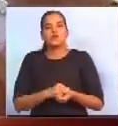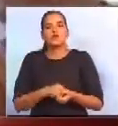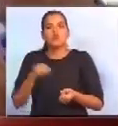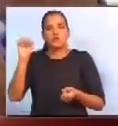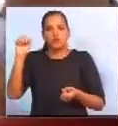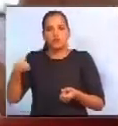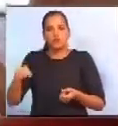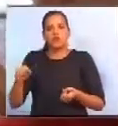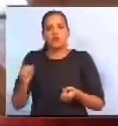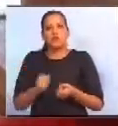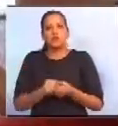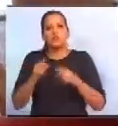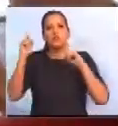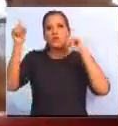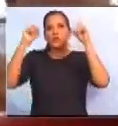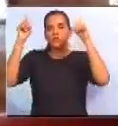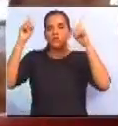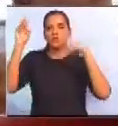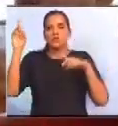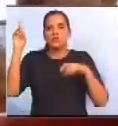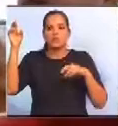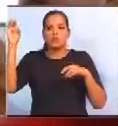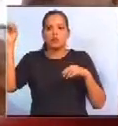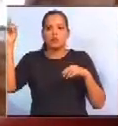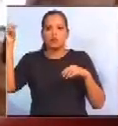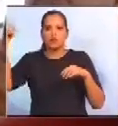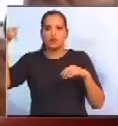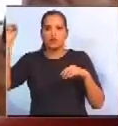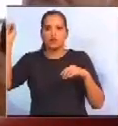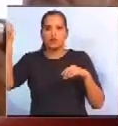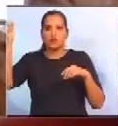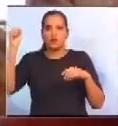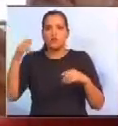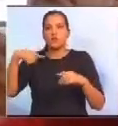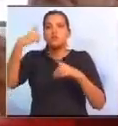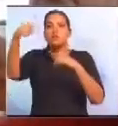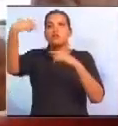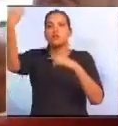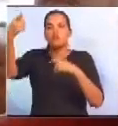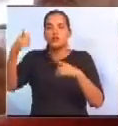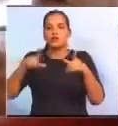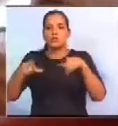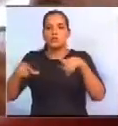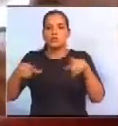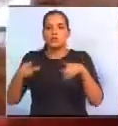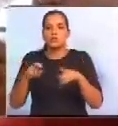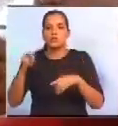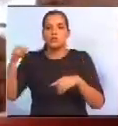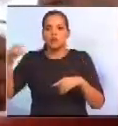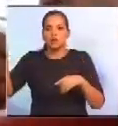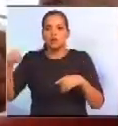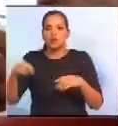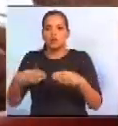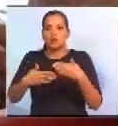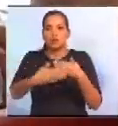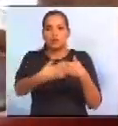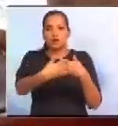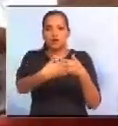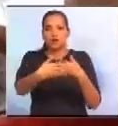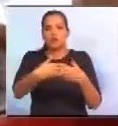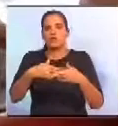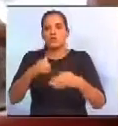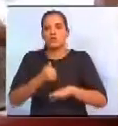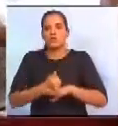a determinar que la discoteca Rock Julian, la Kiss y la Toco Madera estén ubicadas al fondo, aquí en la parte norte que pega con el cerco de